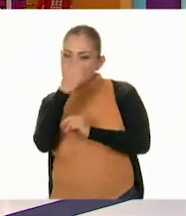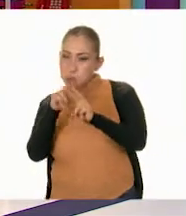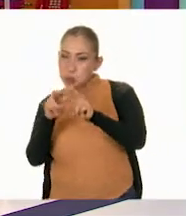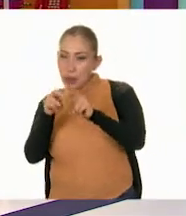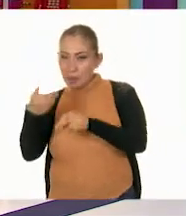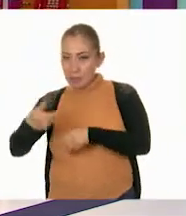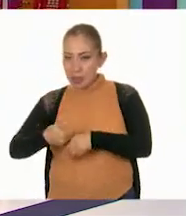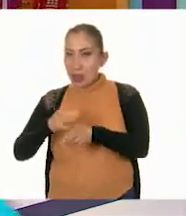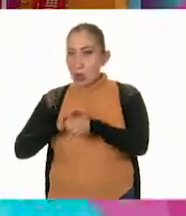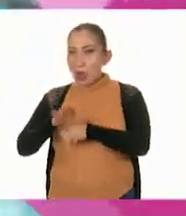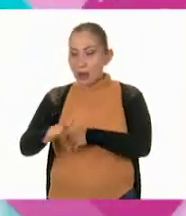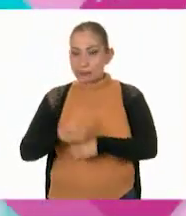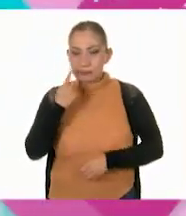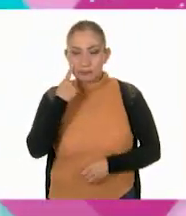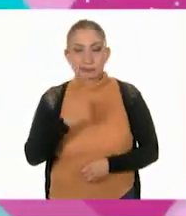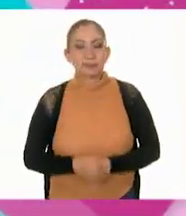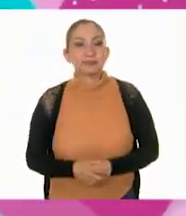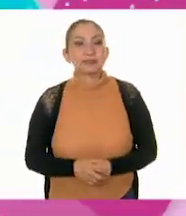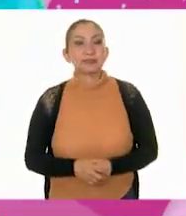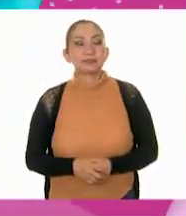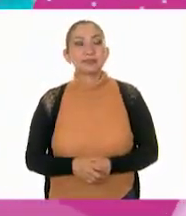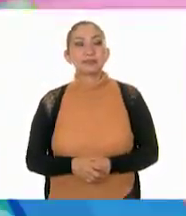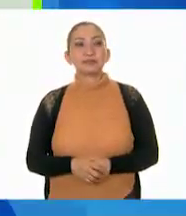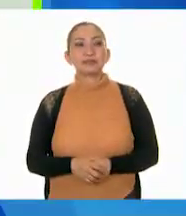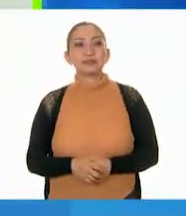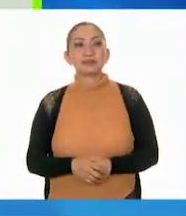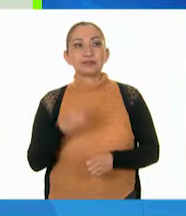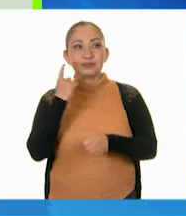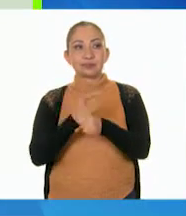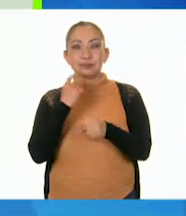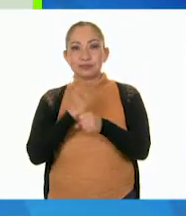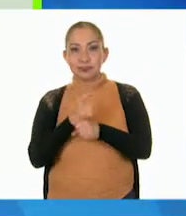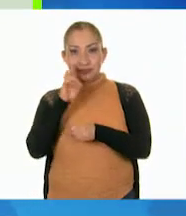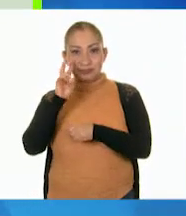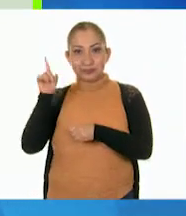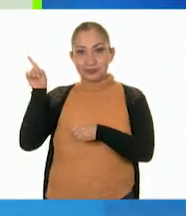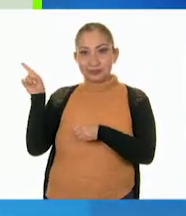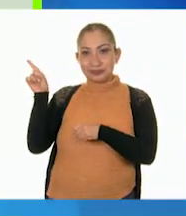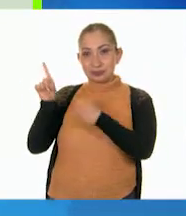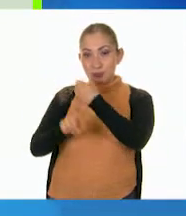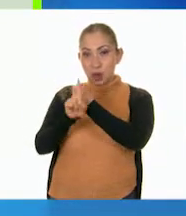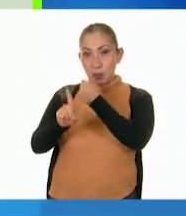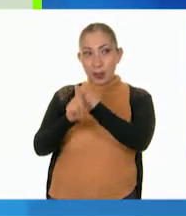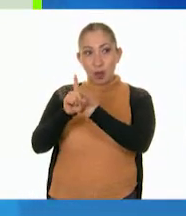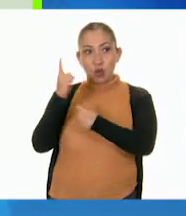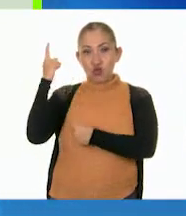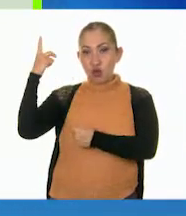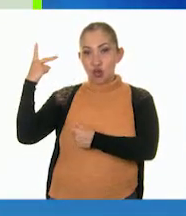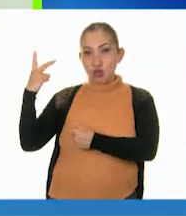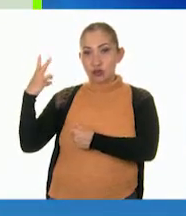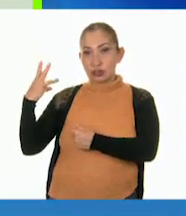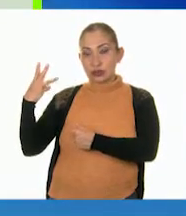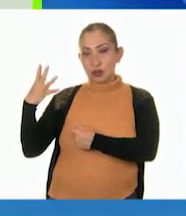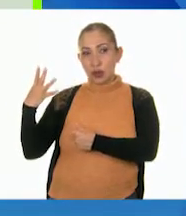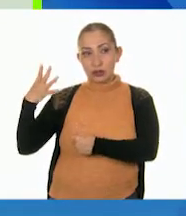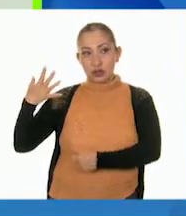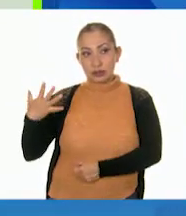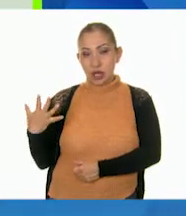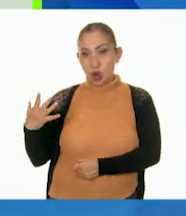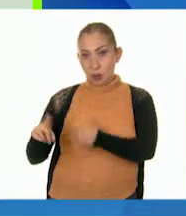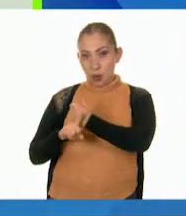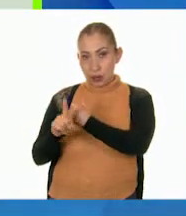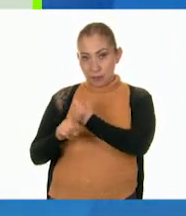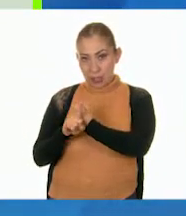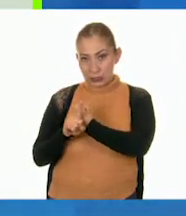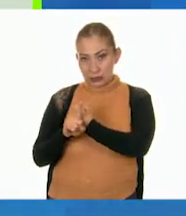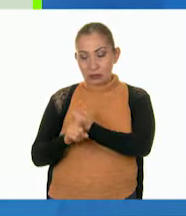está solicitando. ¿Qué a te ver, parece? ¿Sí? Mira, tenemos de esta parte los problemas. Y vemos que son 1, 2, 3, 4, 5.